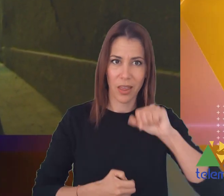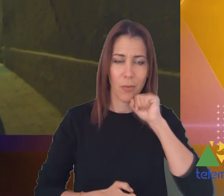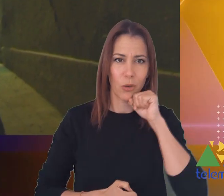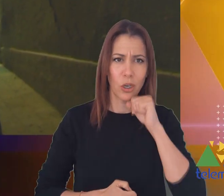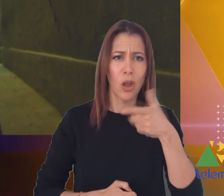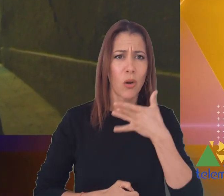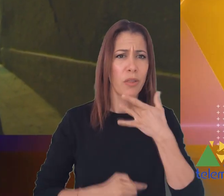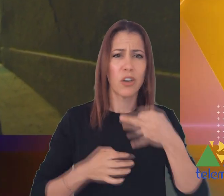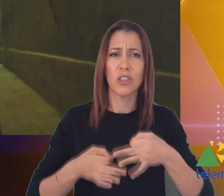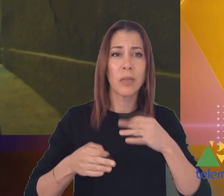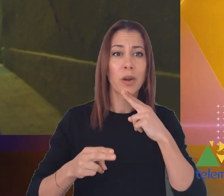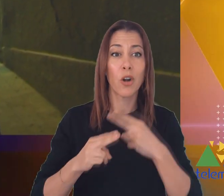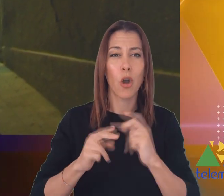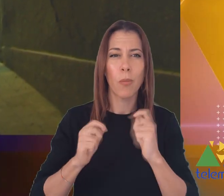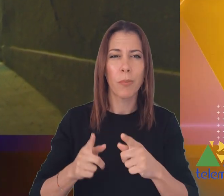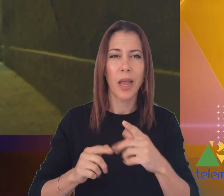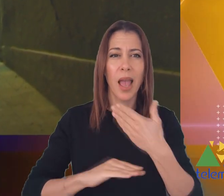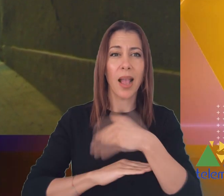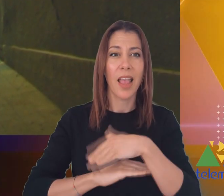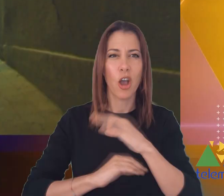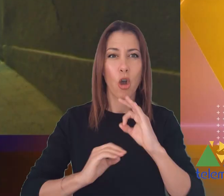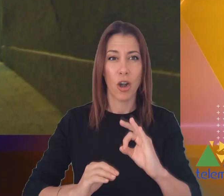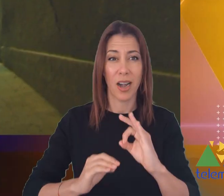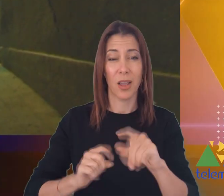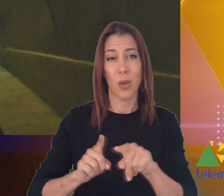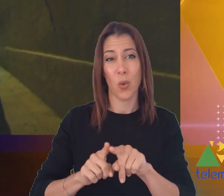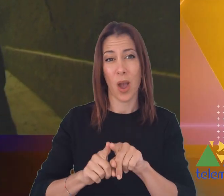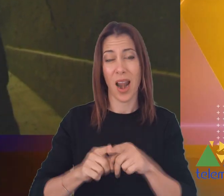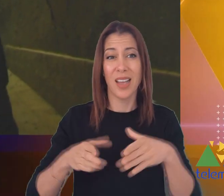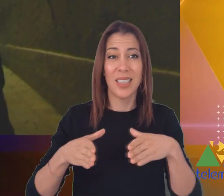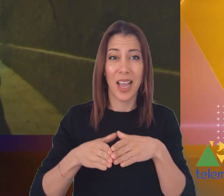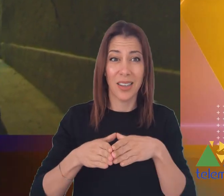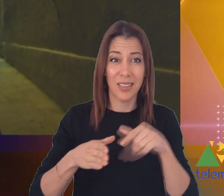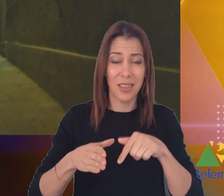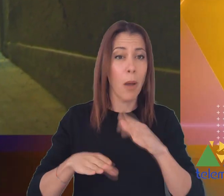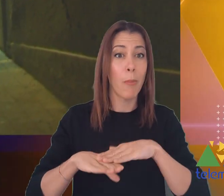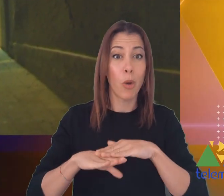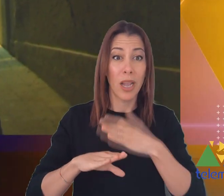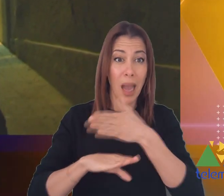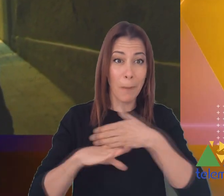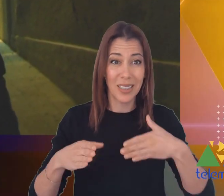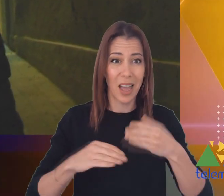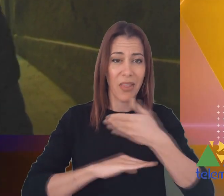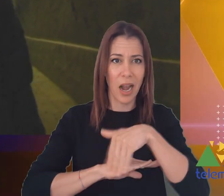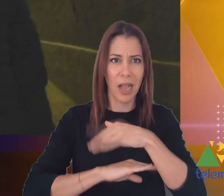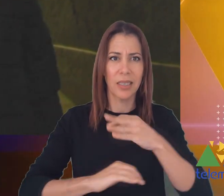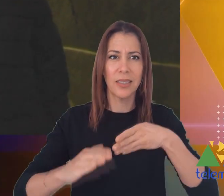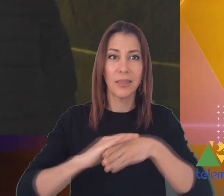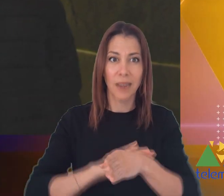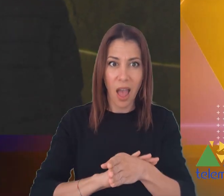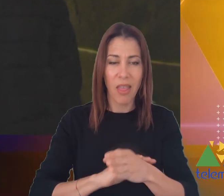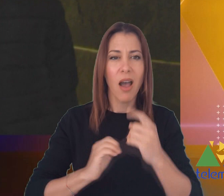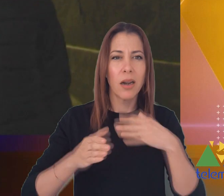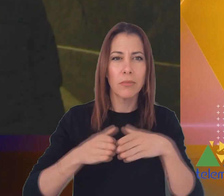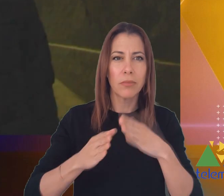Se ha conocido siempre con el nombre de Callejón de la Sacristía, porque precisamente a mitad de la calle está la entrada a la sacristía